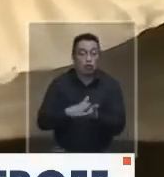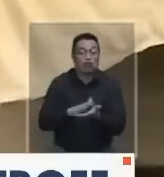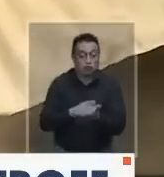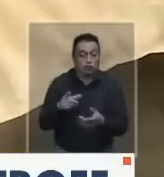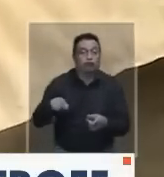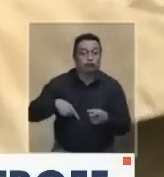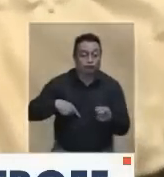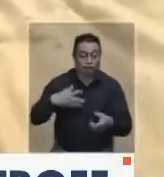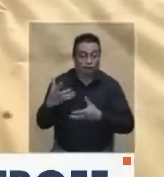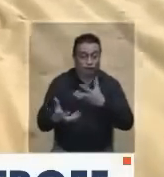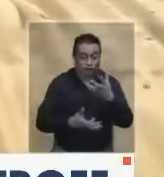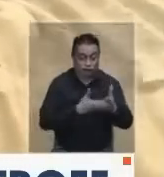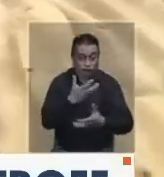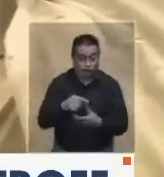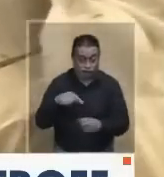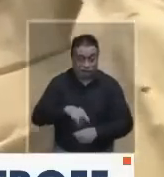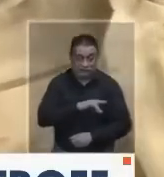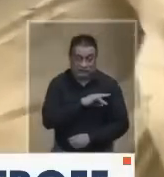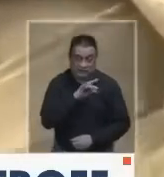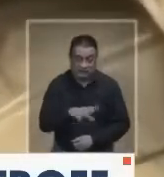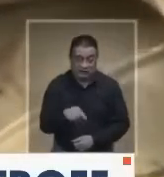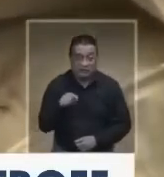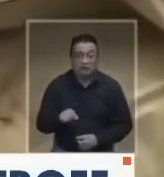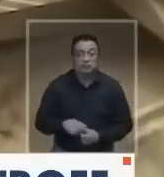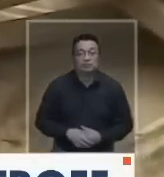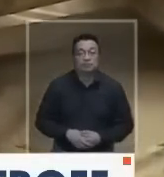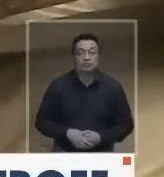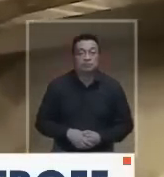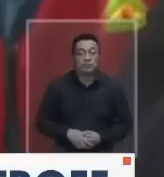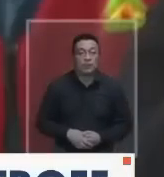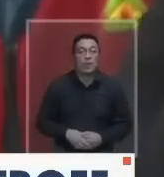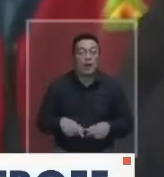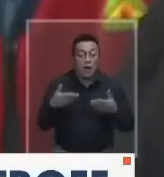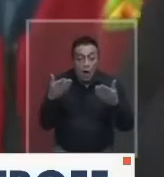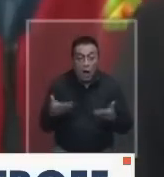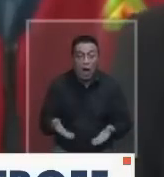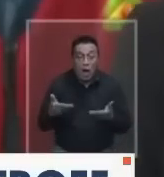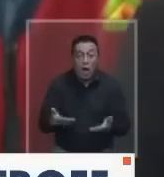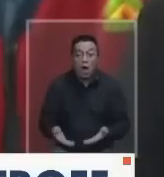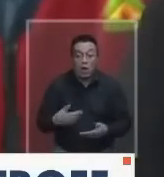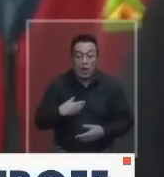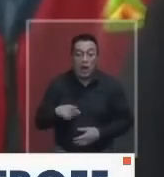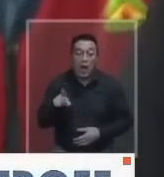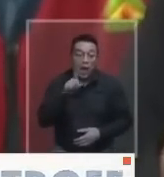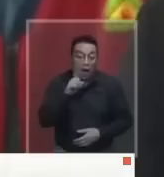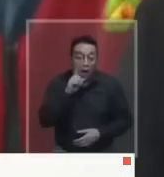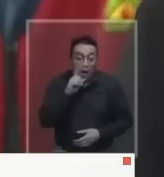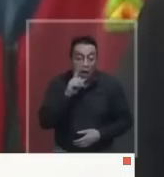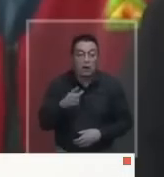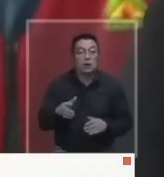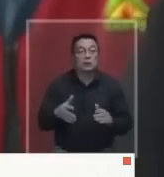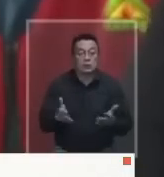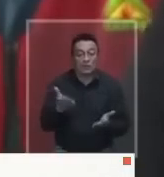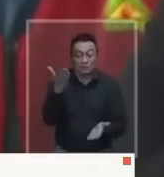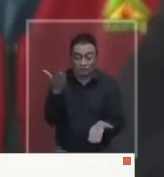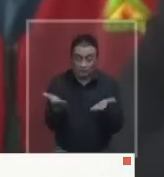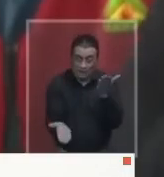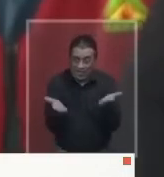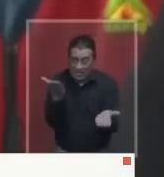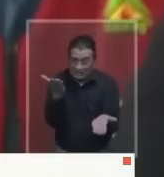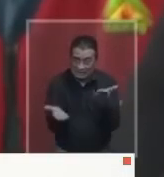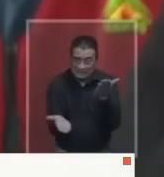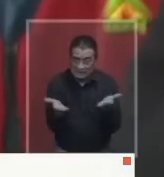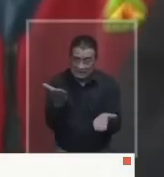en los últimos años de nuestro país tenemos en este momento una balance